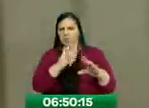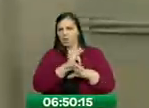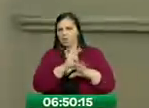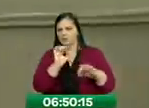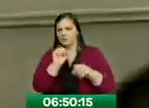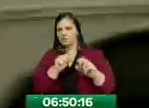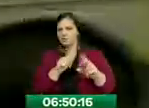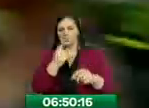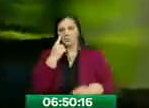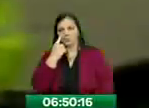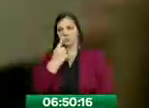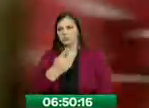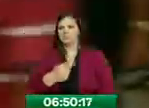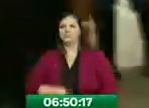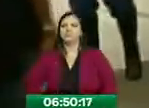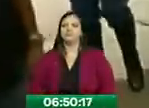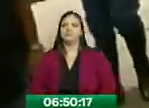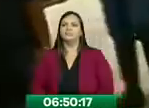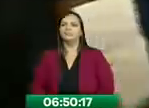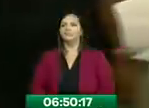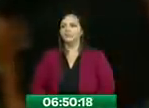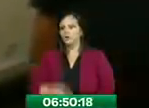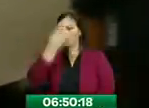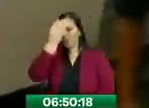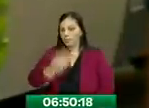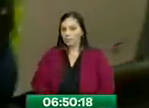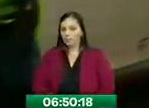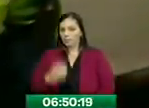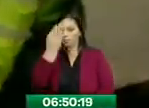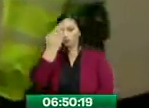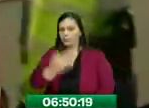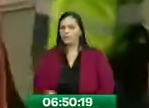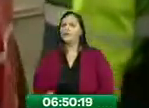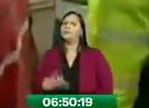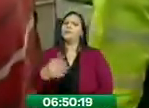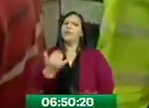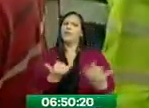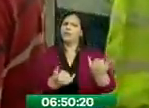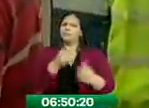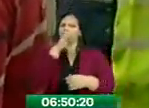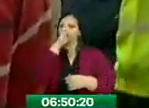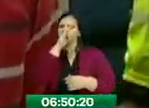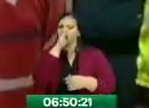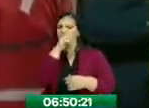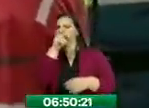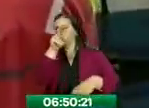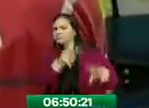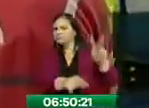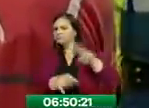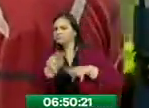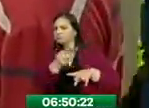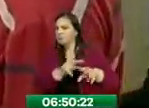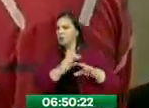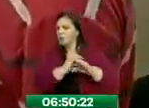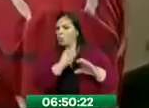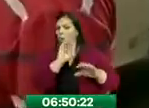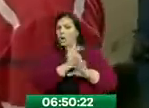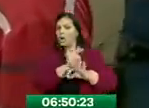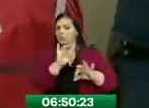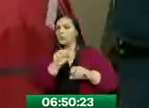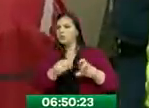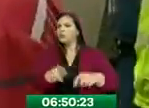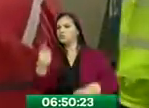trabajos. Caballero, buenos días. La ATM constatando que los buses estén limpios. ¿Usted qué opina de esto? Está muy